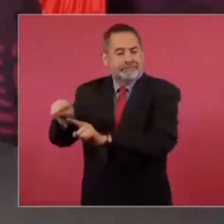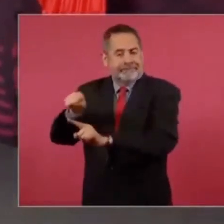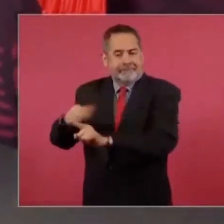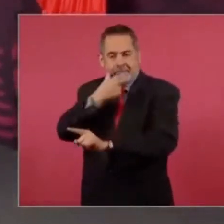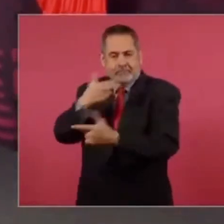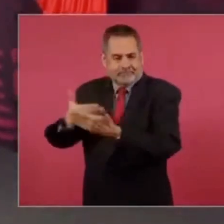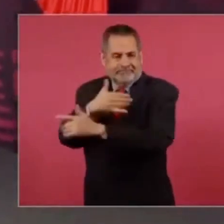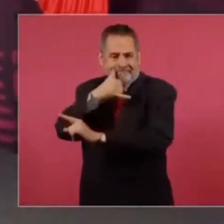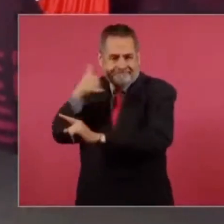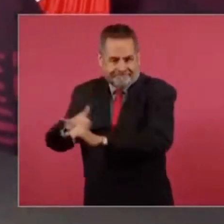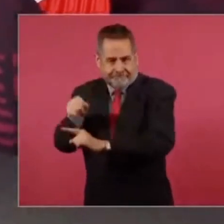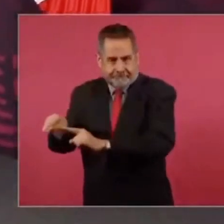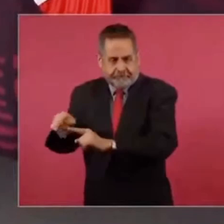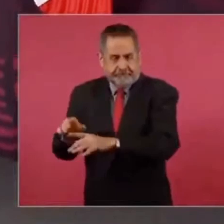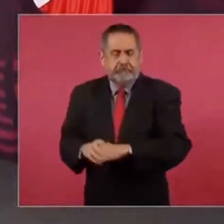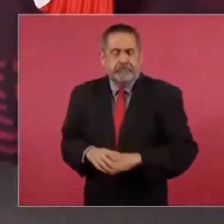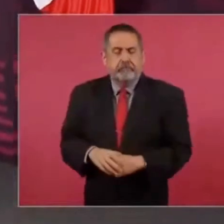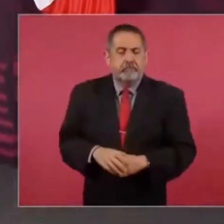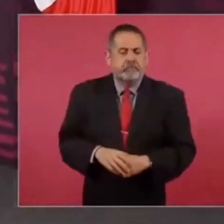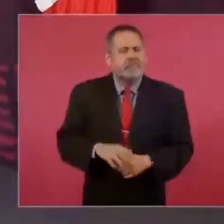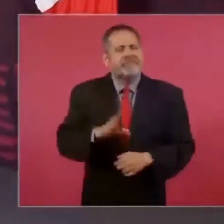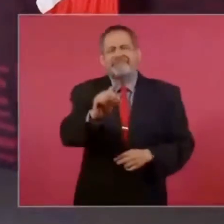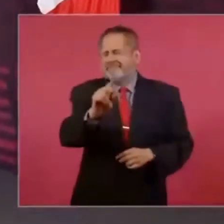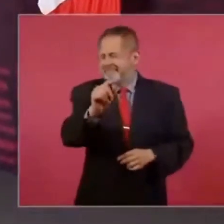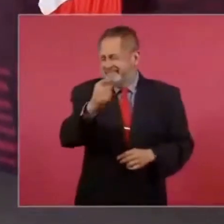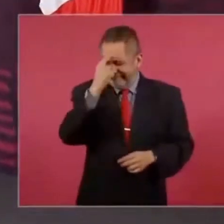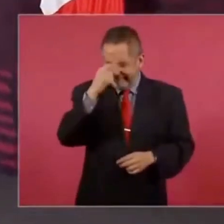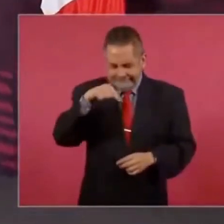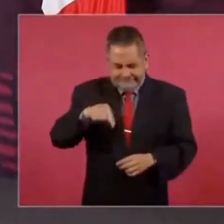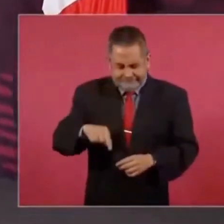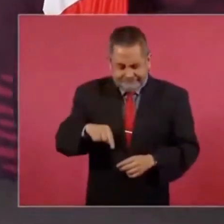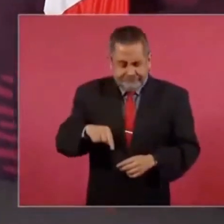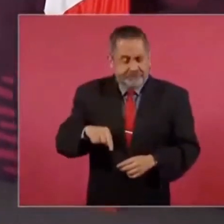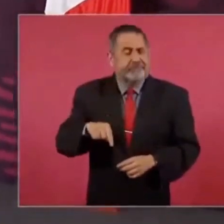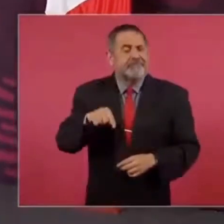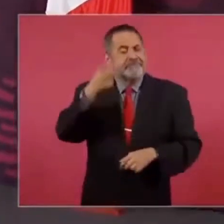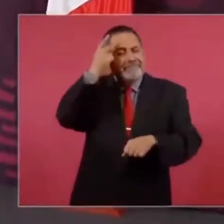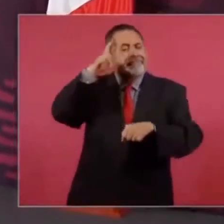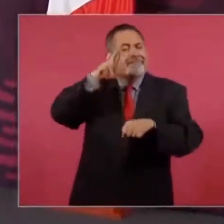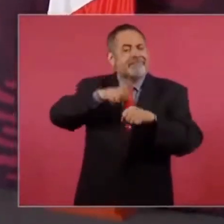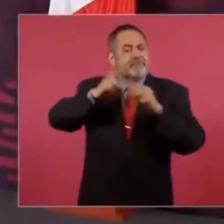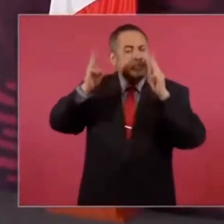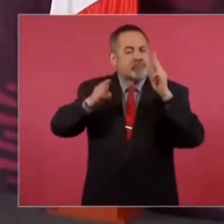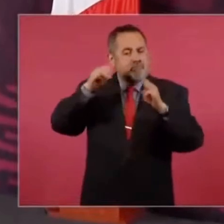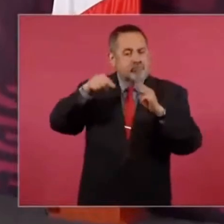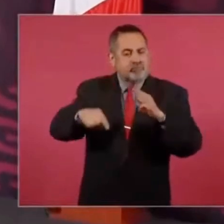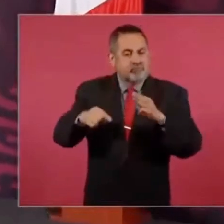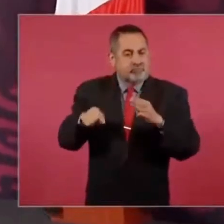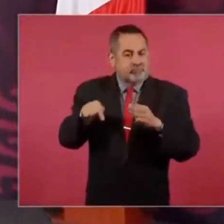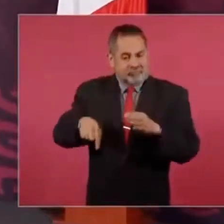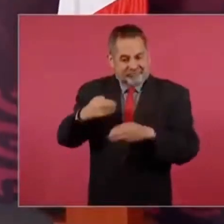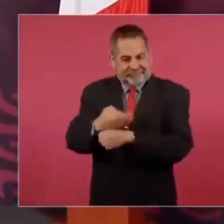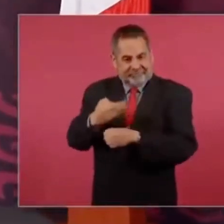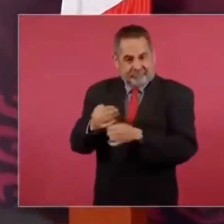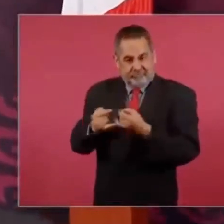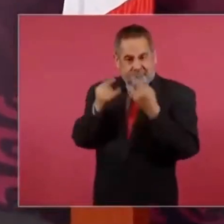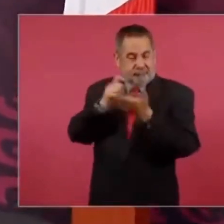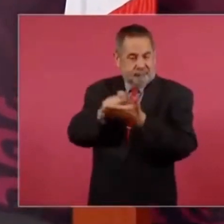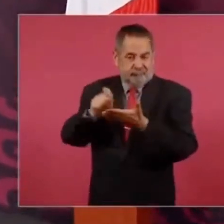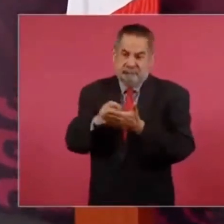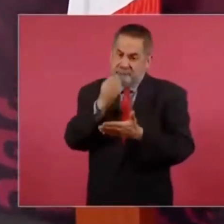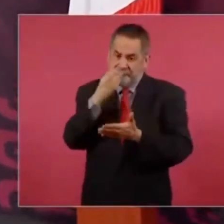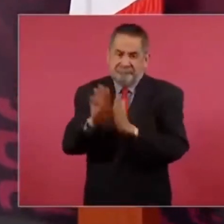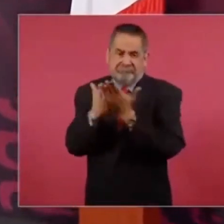El actual director de antropología, no Diego, del museo, es un buen historiador, escribió sobre